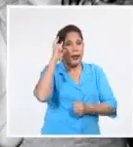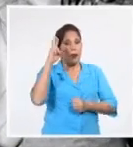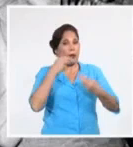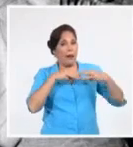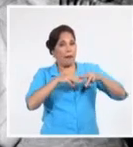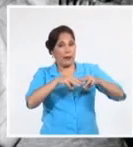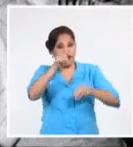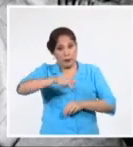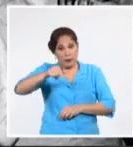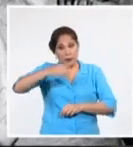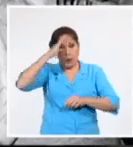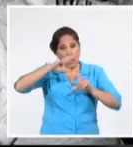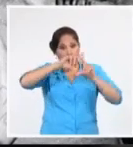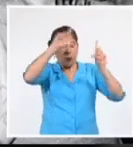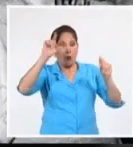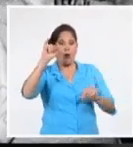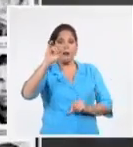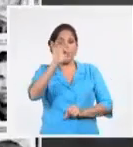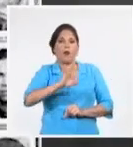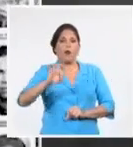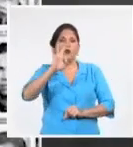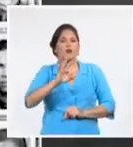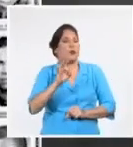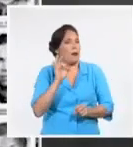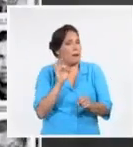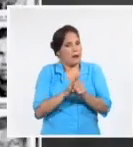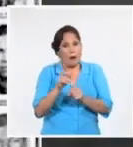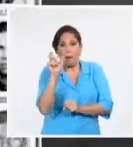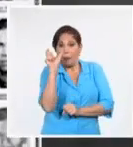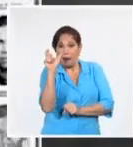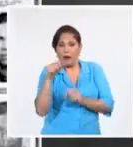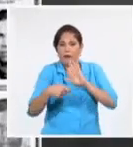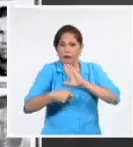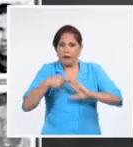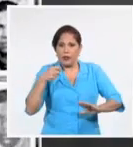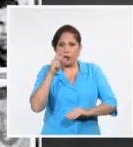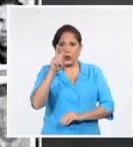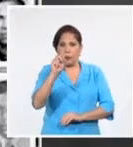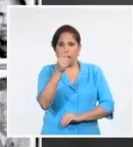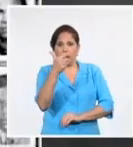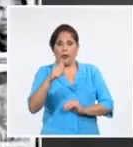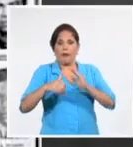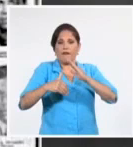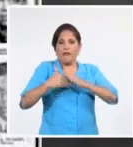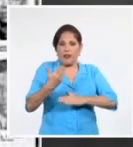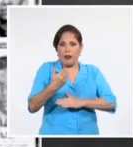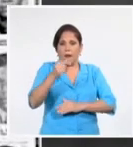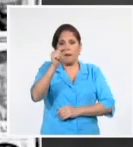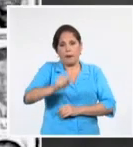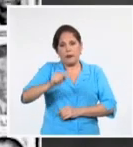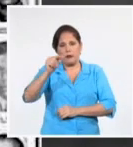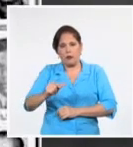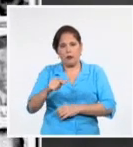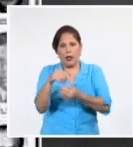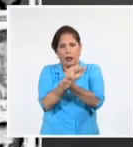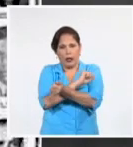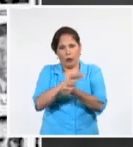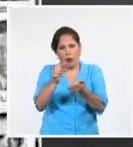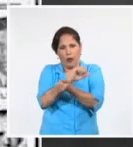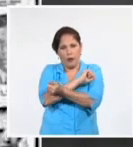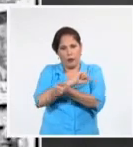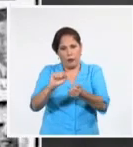Barbados, en Cuba, el 6 de octubre, fue declarado oficialmente en 2010 Día de las Víctimas del Terrorismo de